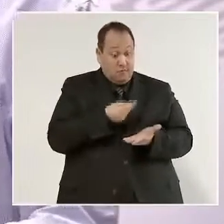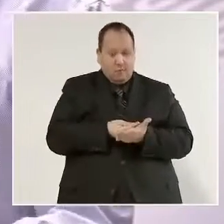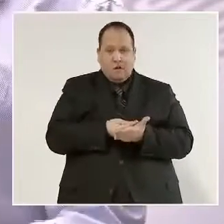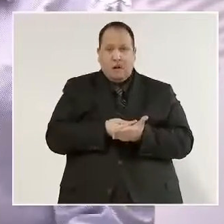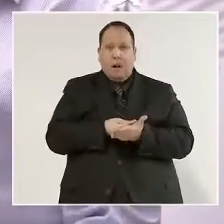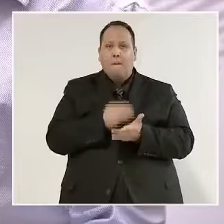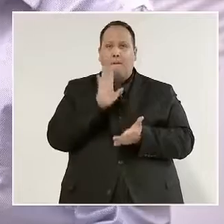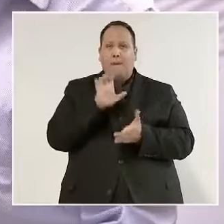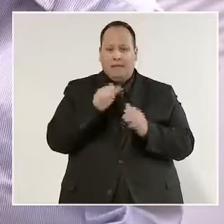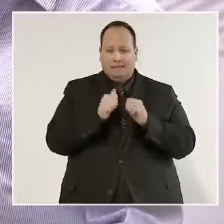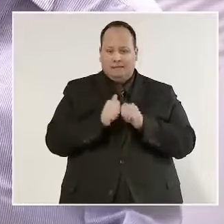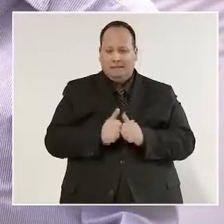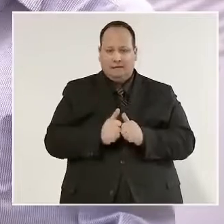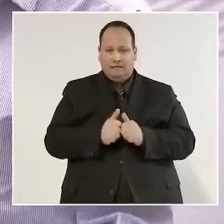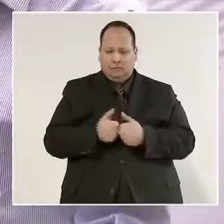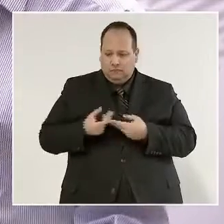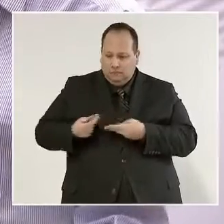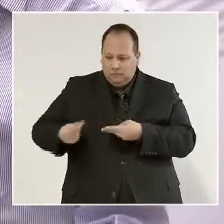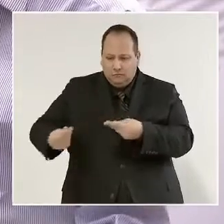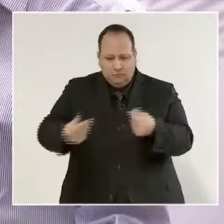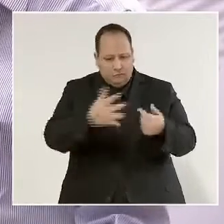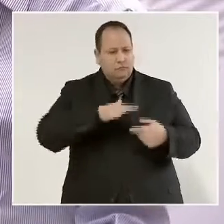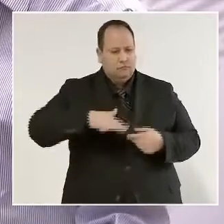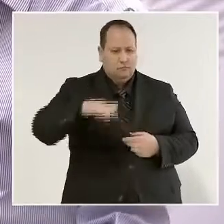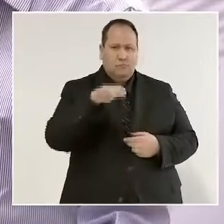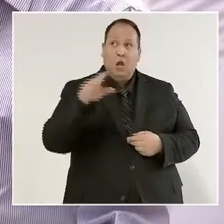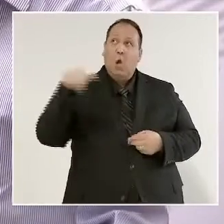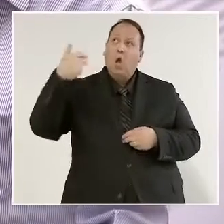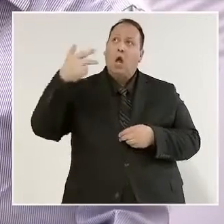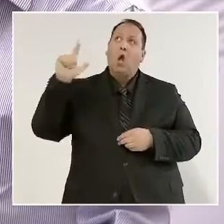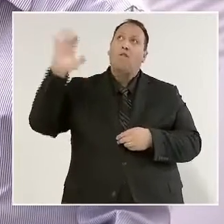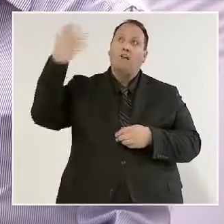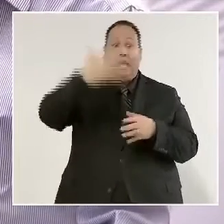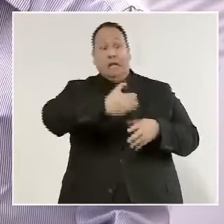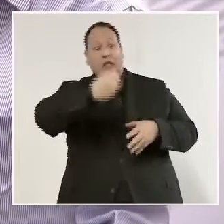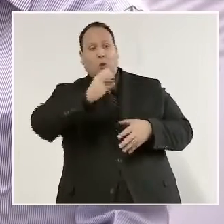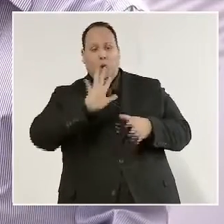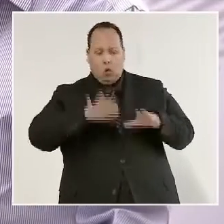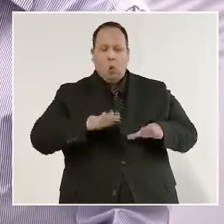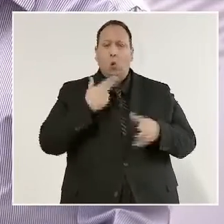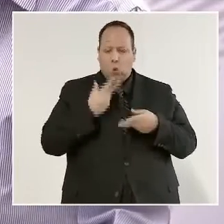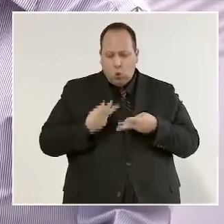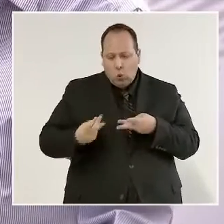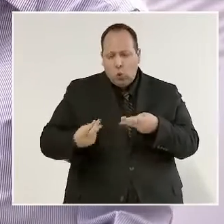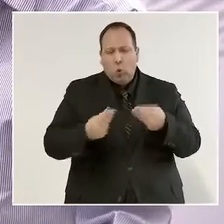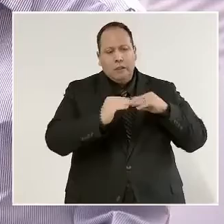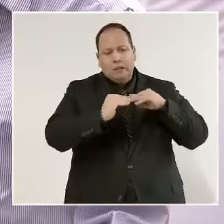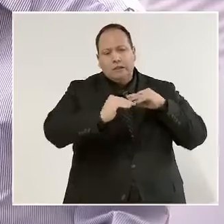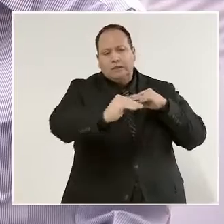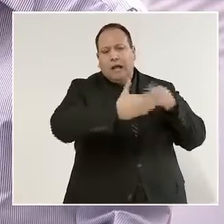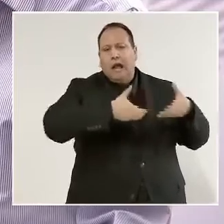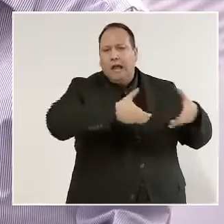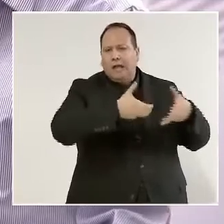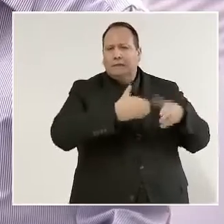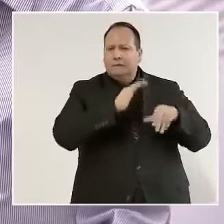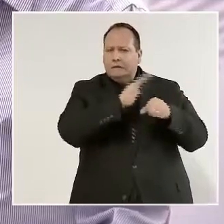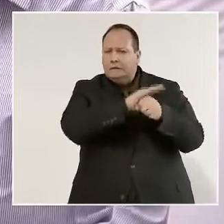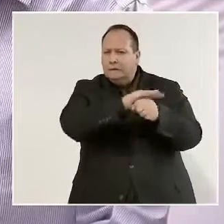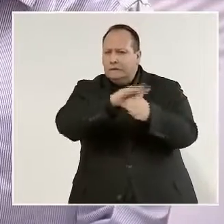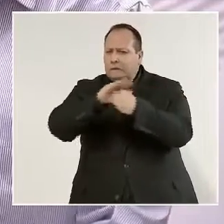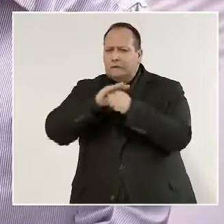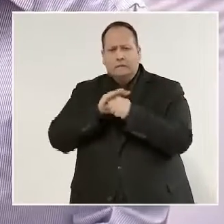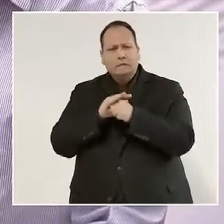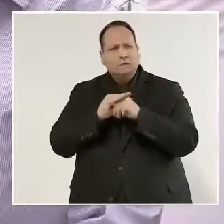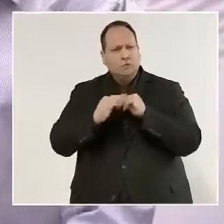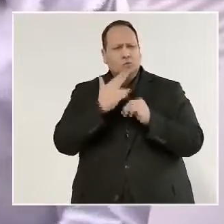en Baja California, como aquí se ha dicho, y se va a utilizar para tapar los baches,